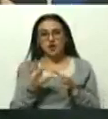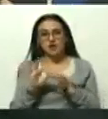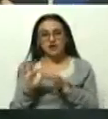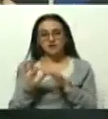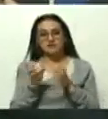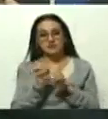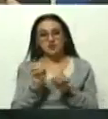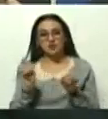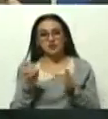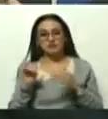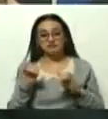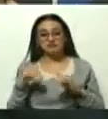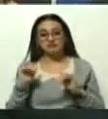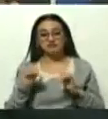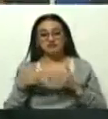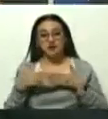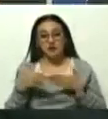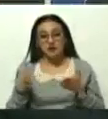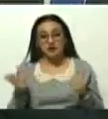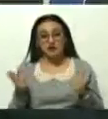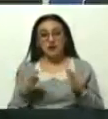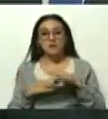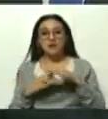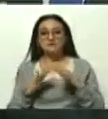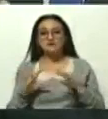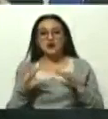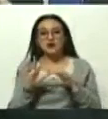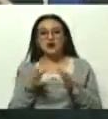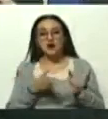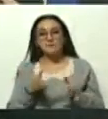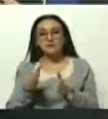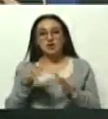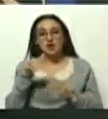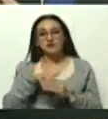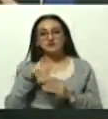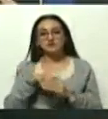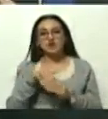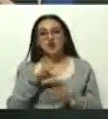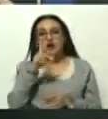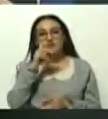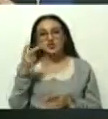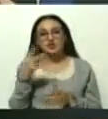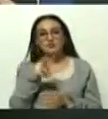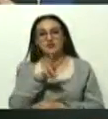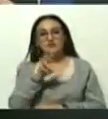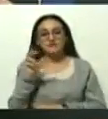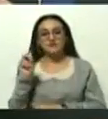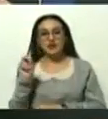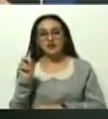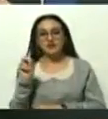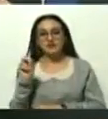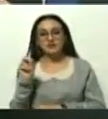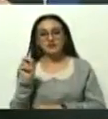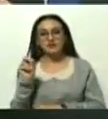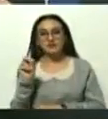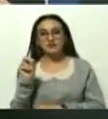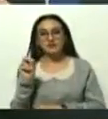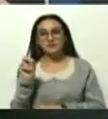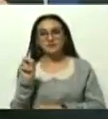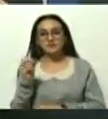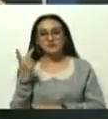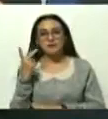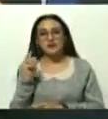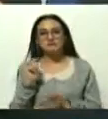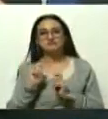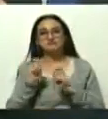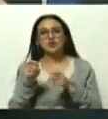que abrió las bases y el camino para las elecciones parlamentarias del año 2020 y para la